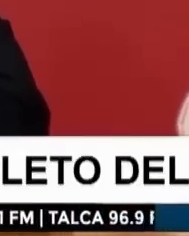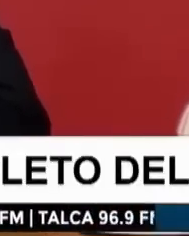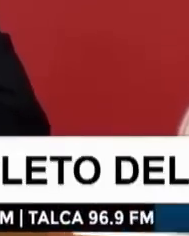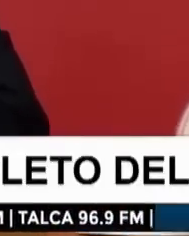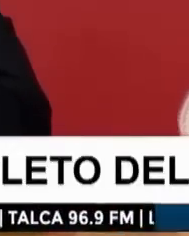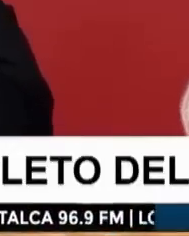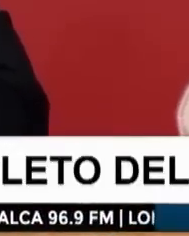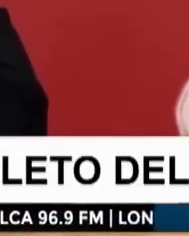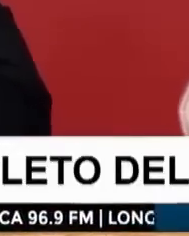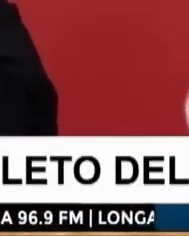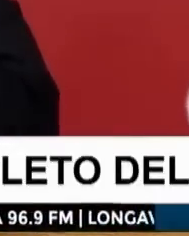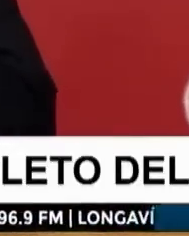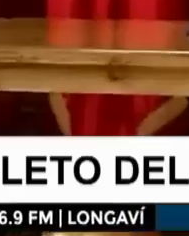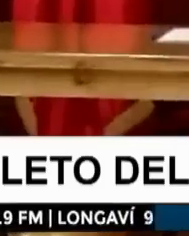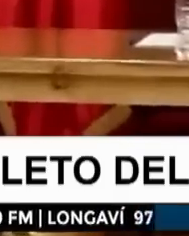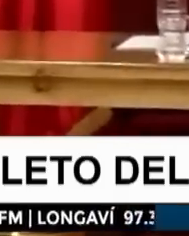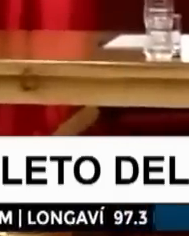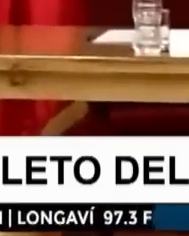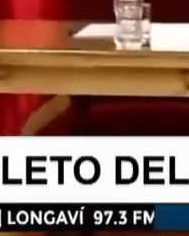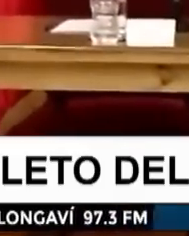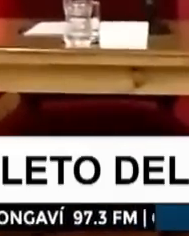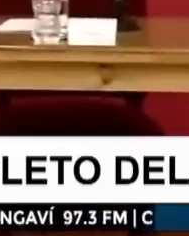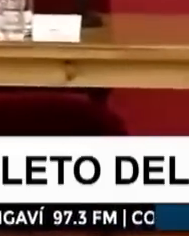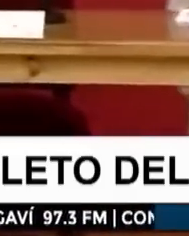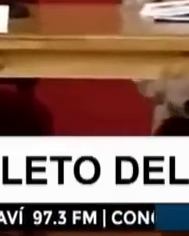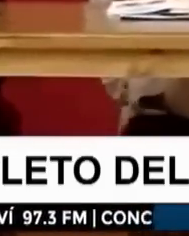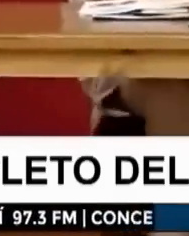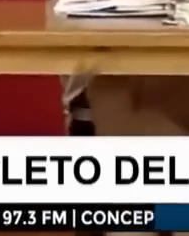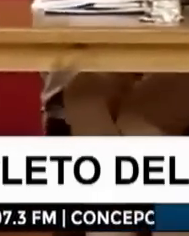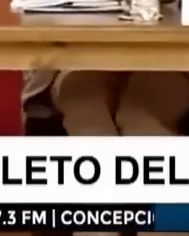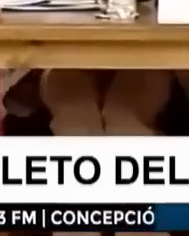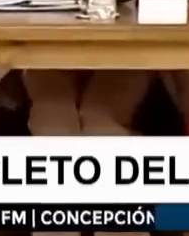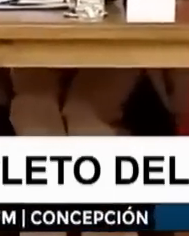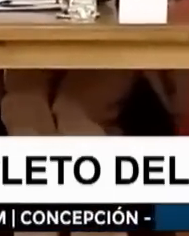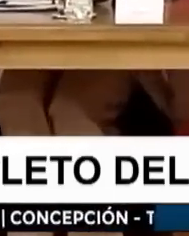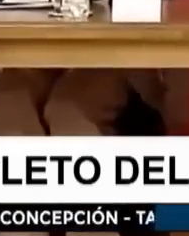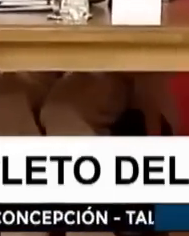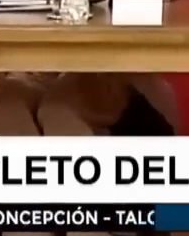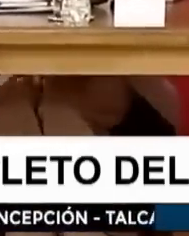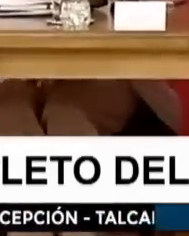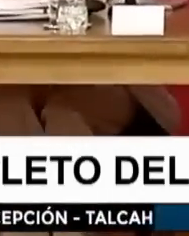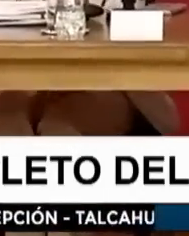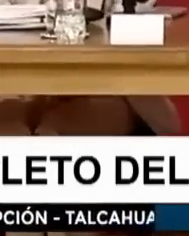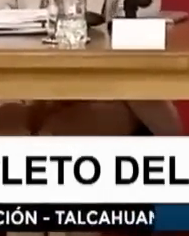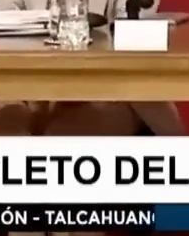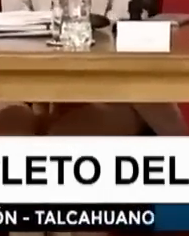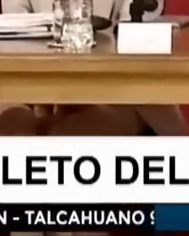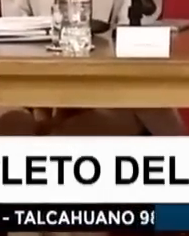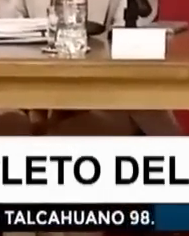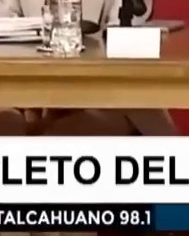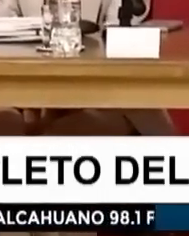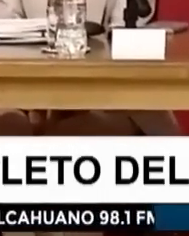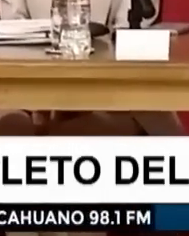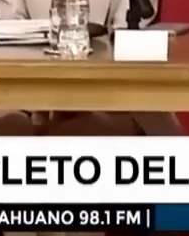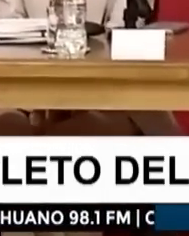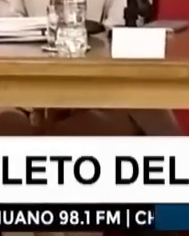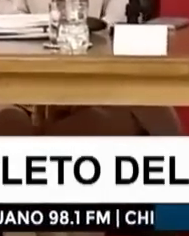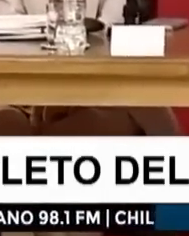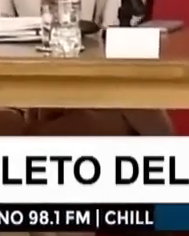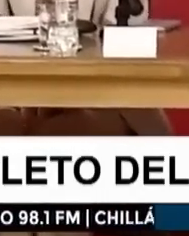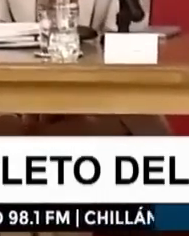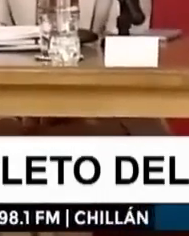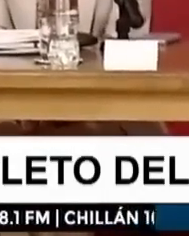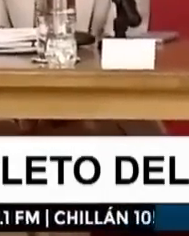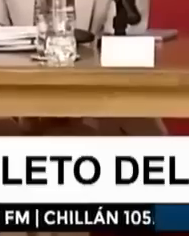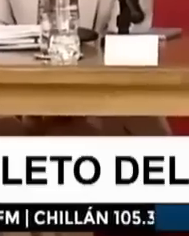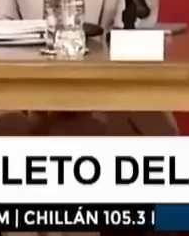los inconvenientes de la inmigración irregular, hago un llamado al gobierno a que, más que buscar equilibrios políticos en que todos